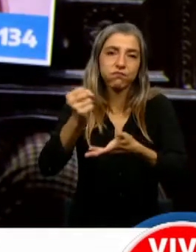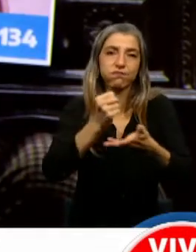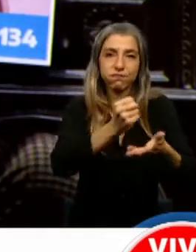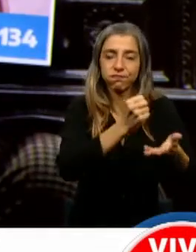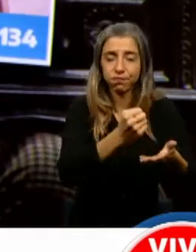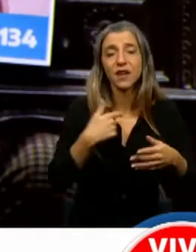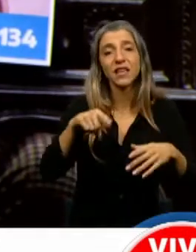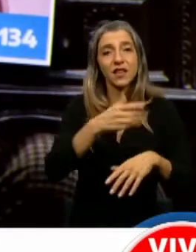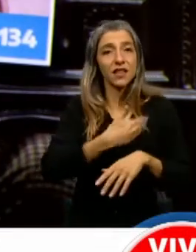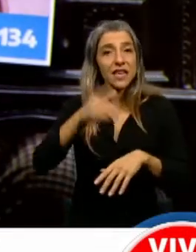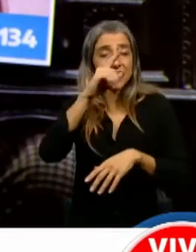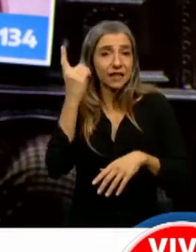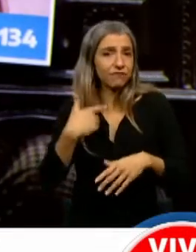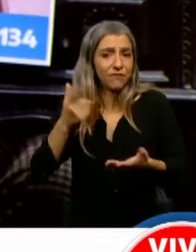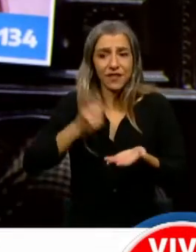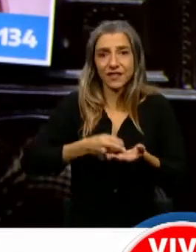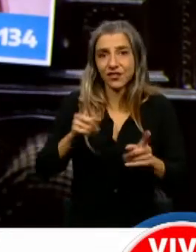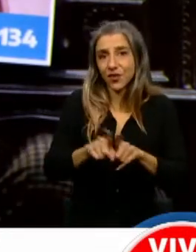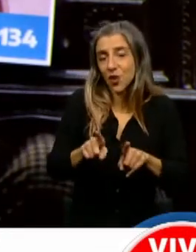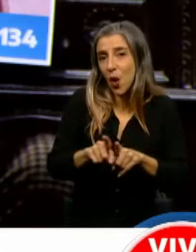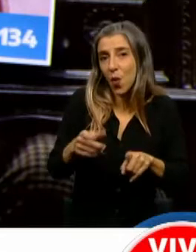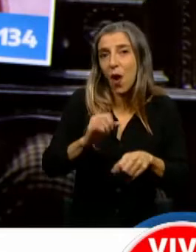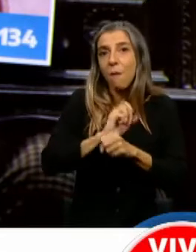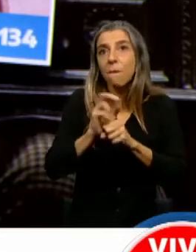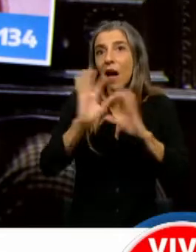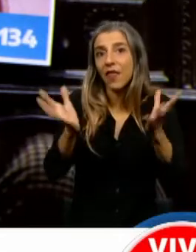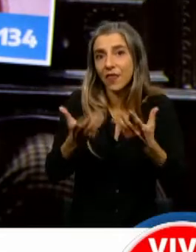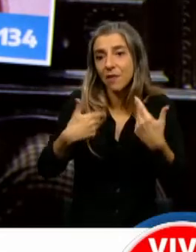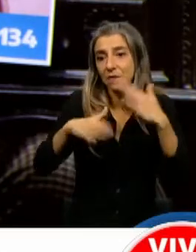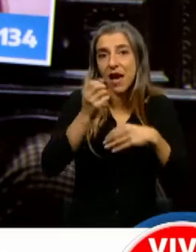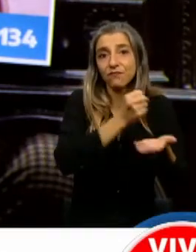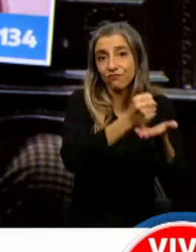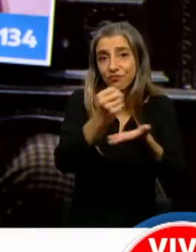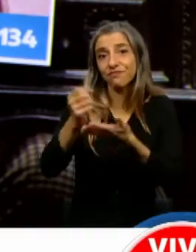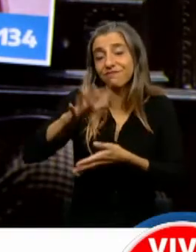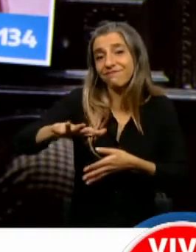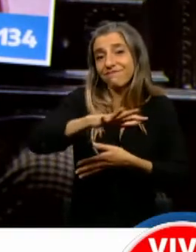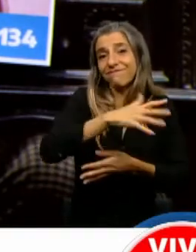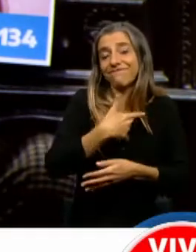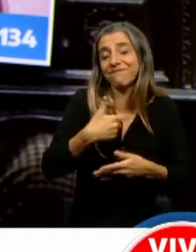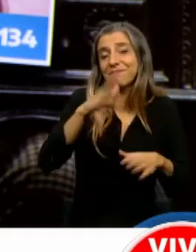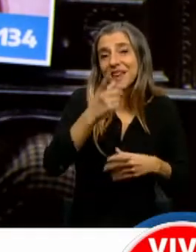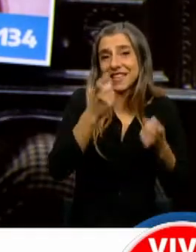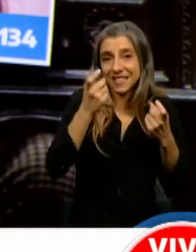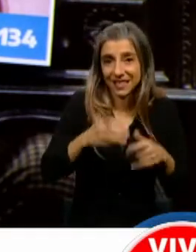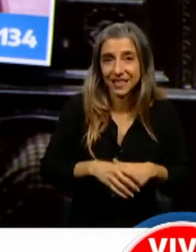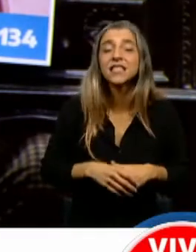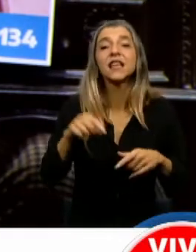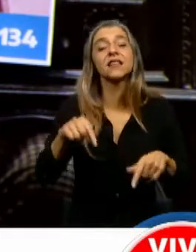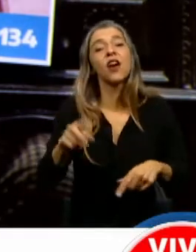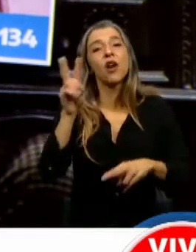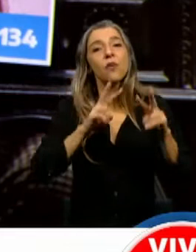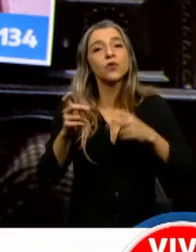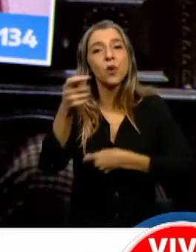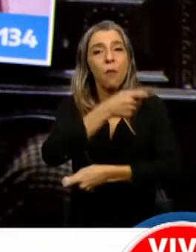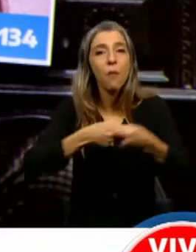pandemia. Pero ahora, ya para 2020, se plantea cómo dinamizar el mercado interno y cómo mejorar el salario de